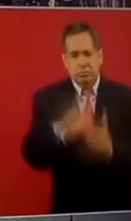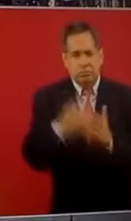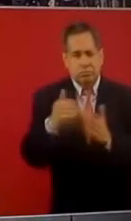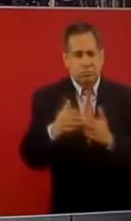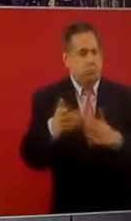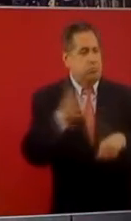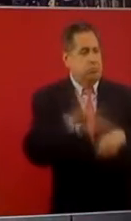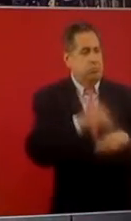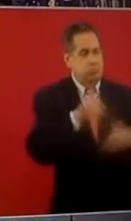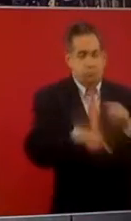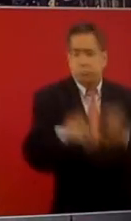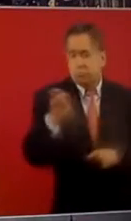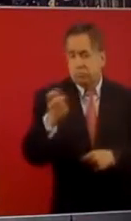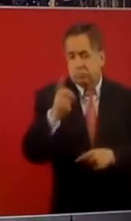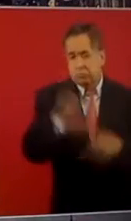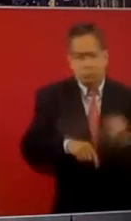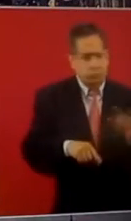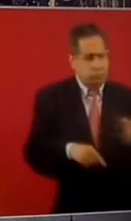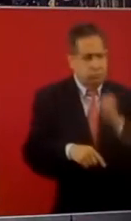entrando en radio en línea,